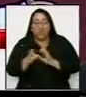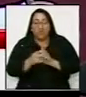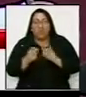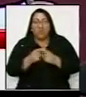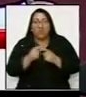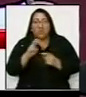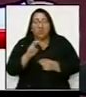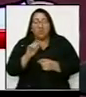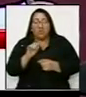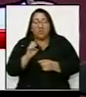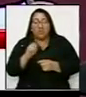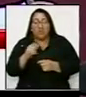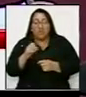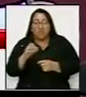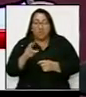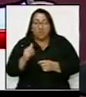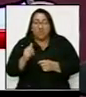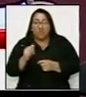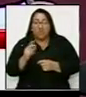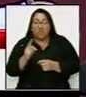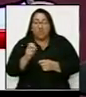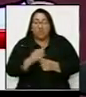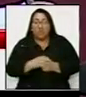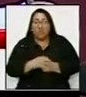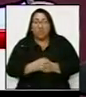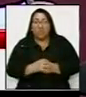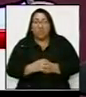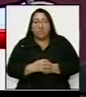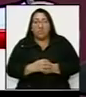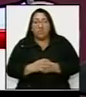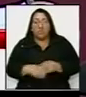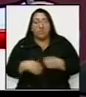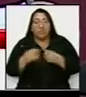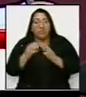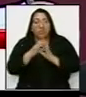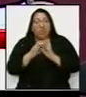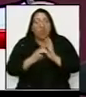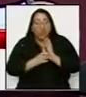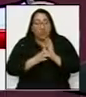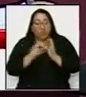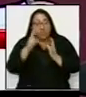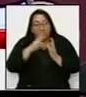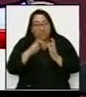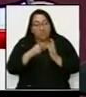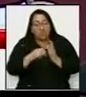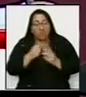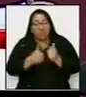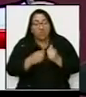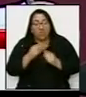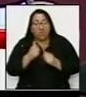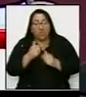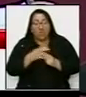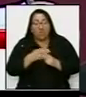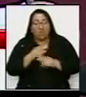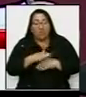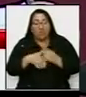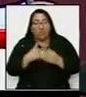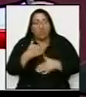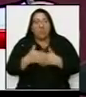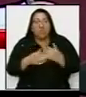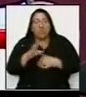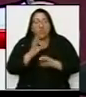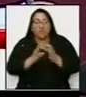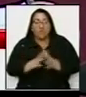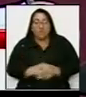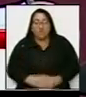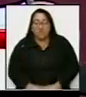del congresista Edwin Vergara de asignar un código que identifique para asegurar el anonimato durante todo el proceso de